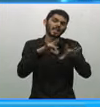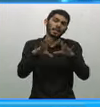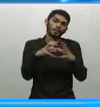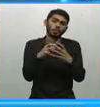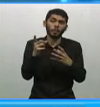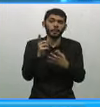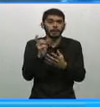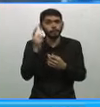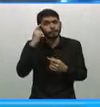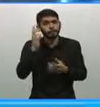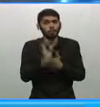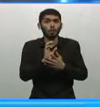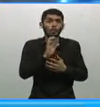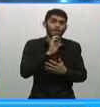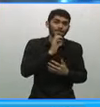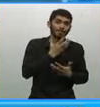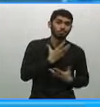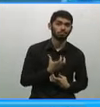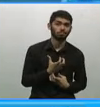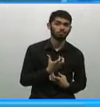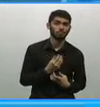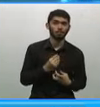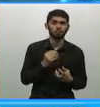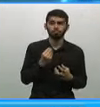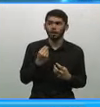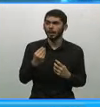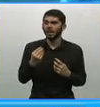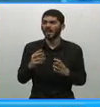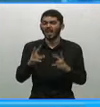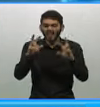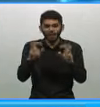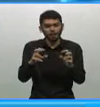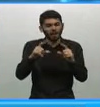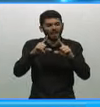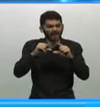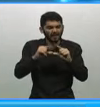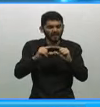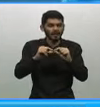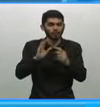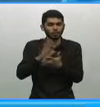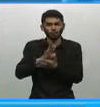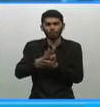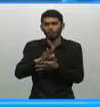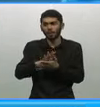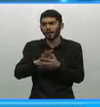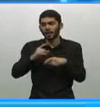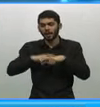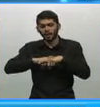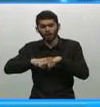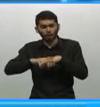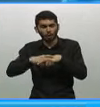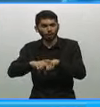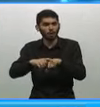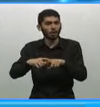a nosotros aquí, la recurrencia del tema de la fecha y la realización o suspensión del campeonato del fútbol